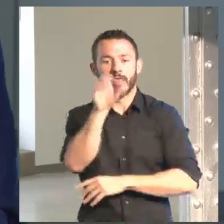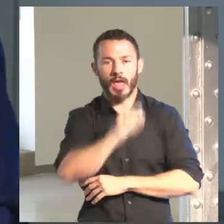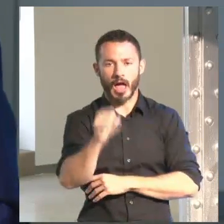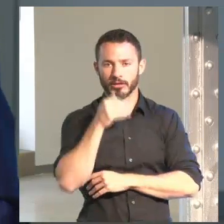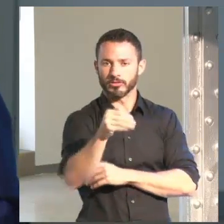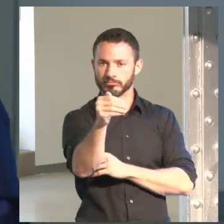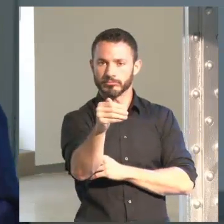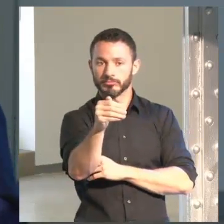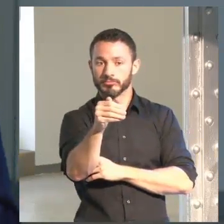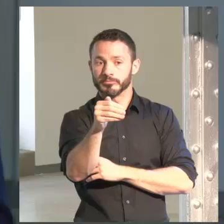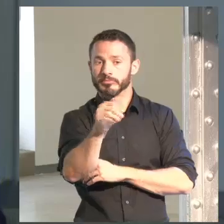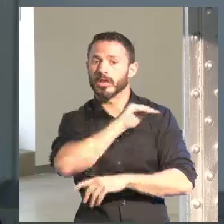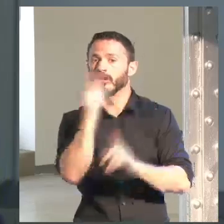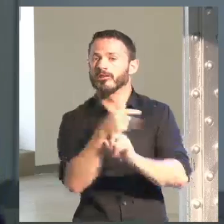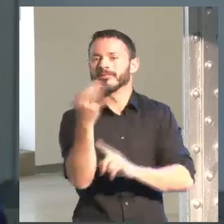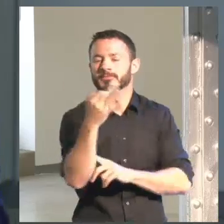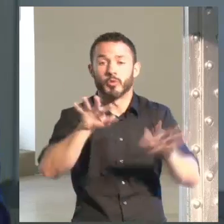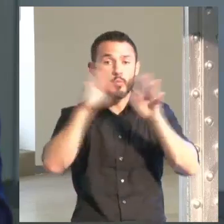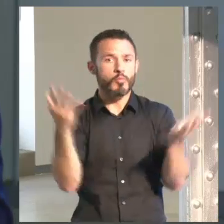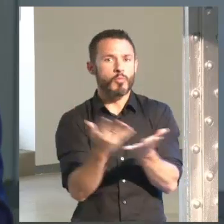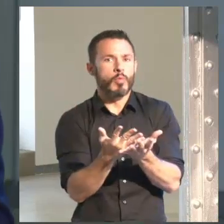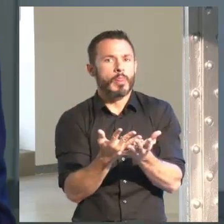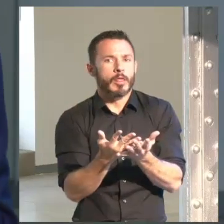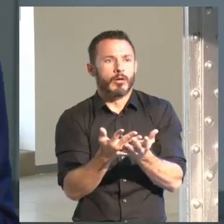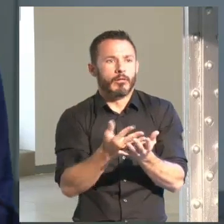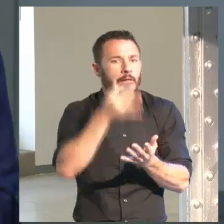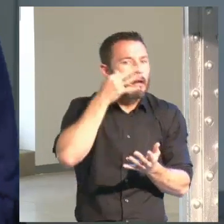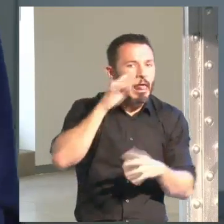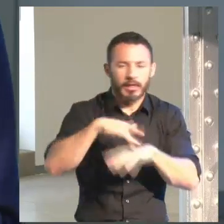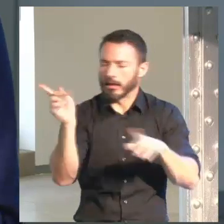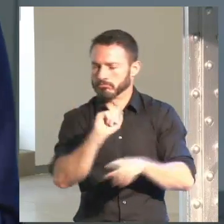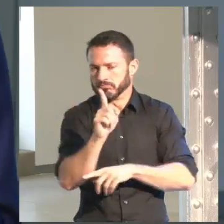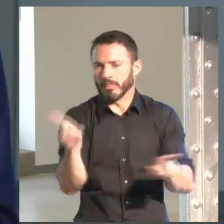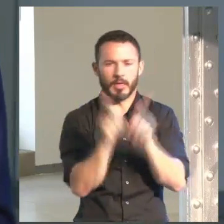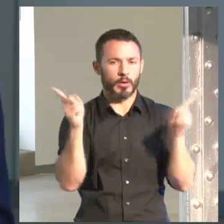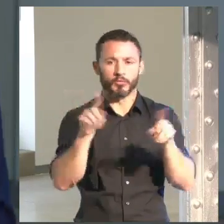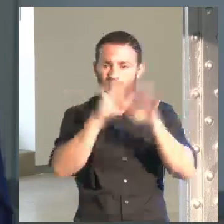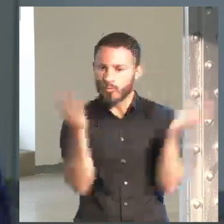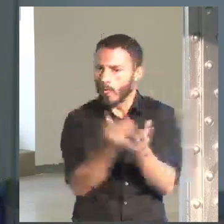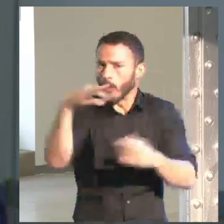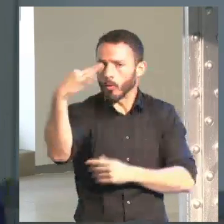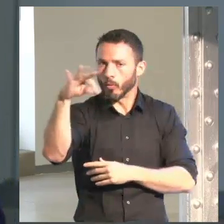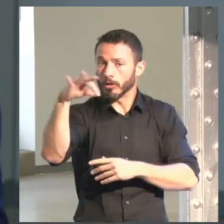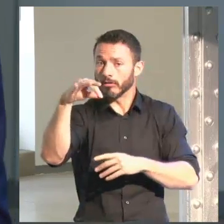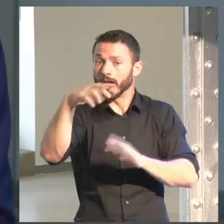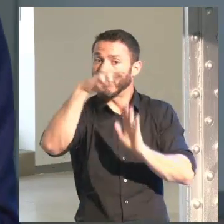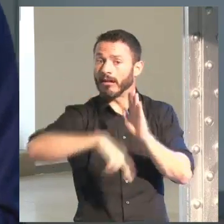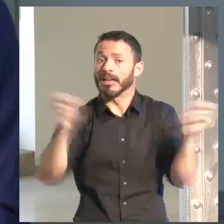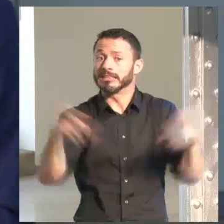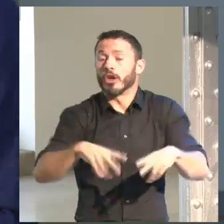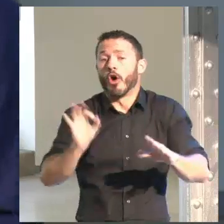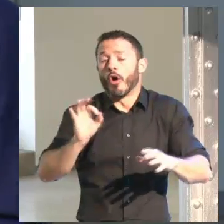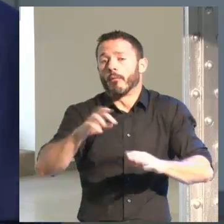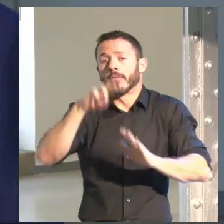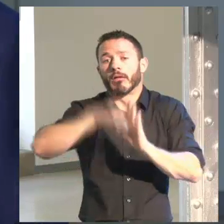años, es un mundo ya no real o digital, sino un mundo único, sin reglas o con